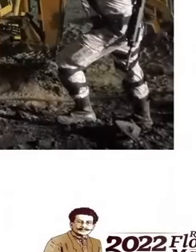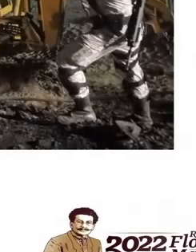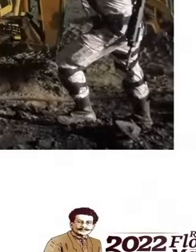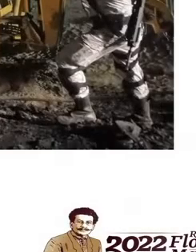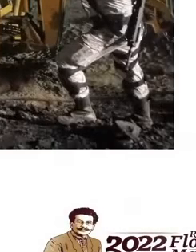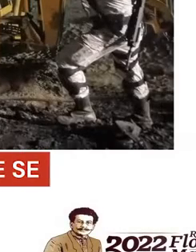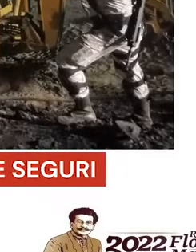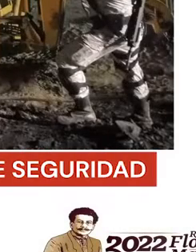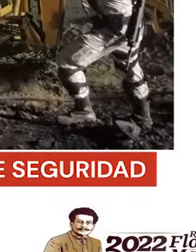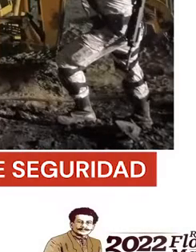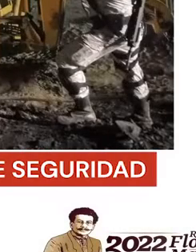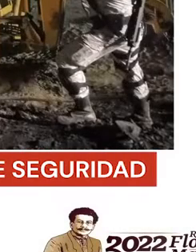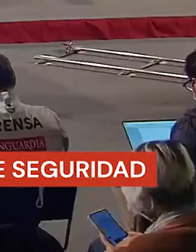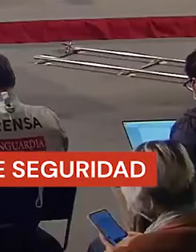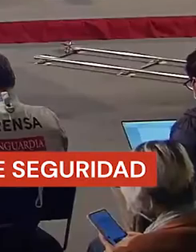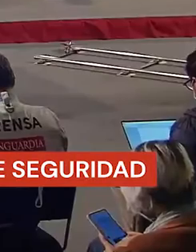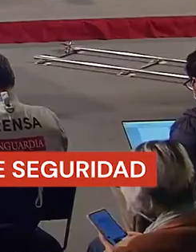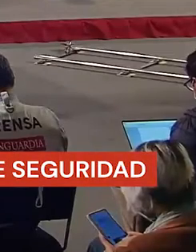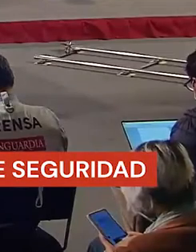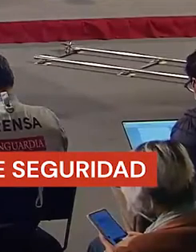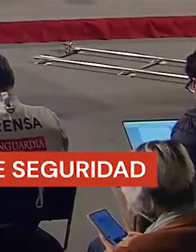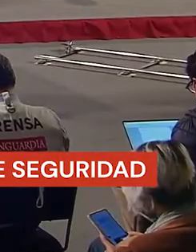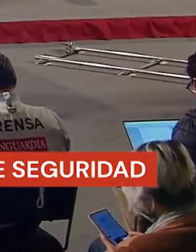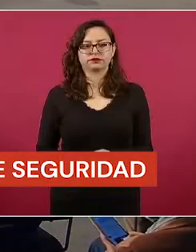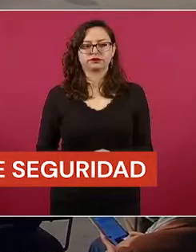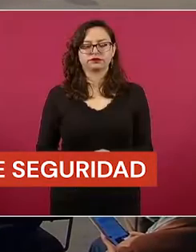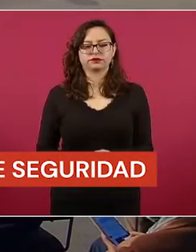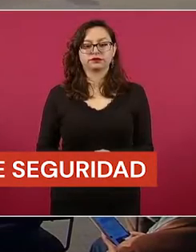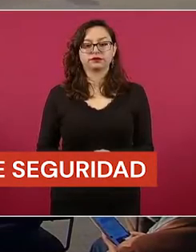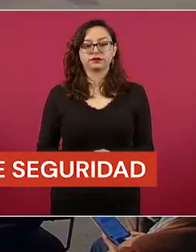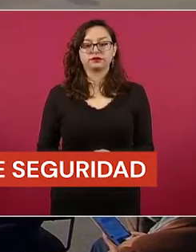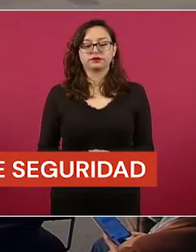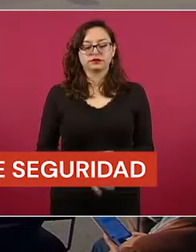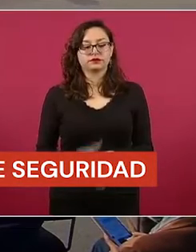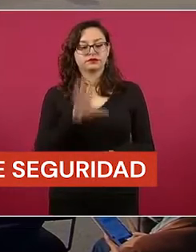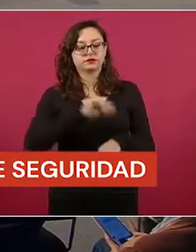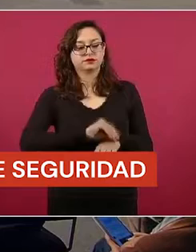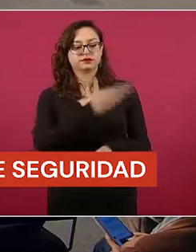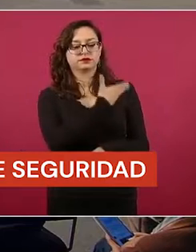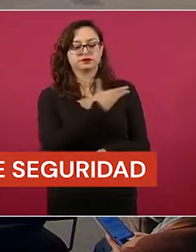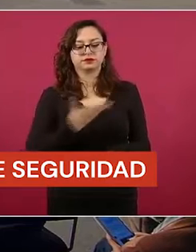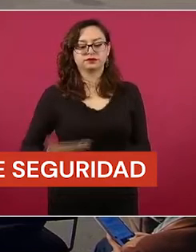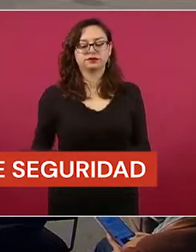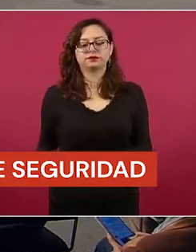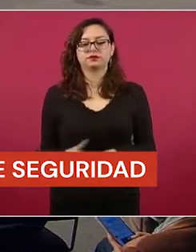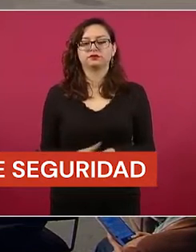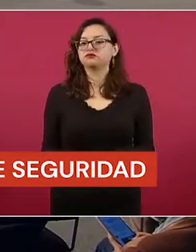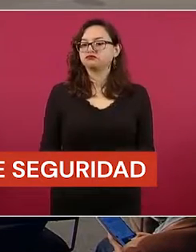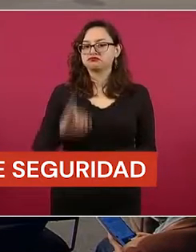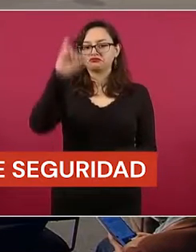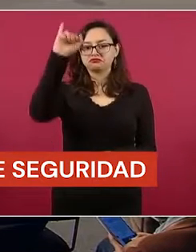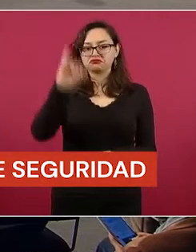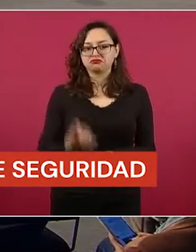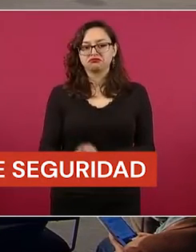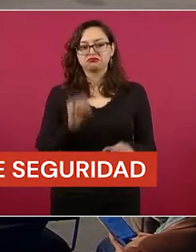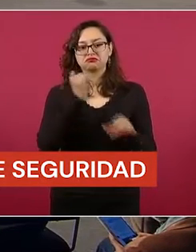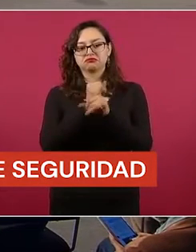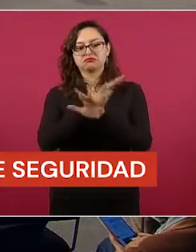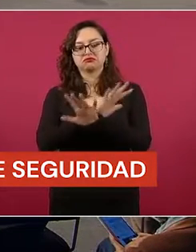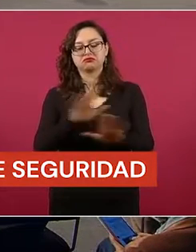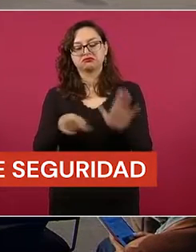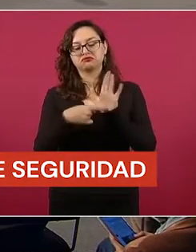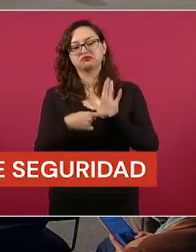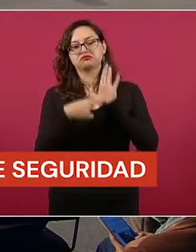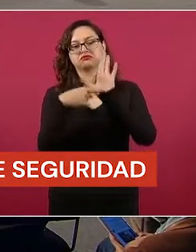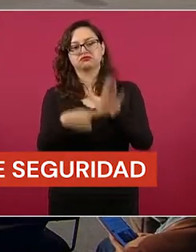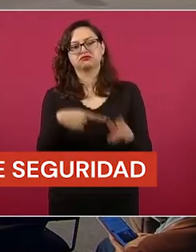Como cada jueves presentamos el informe Cero Impunidad, No Hay Crimen Sin Castigo, que es un